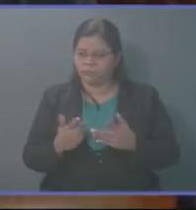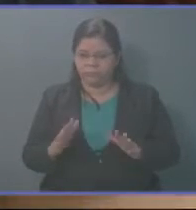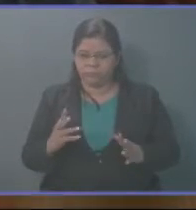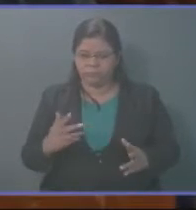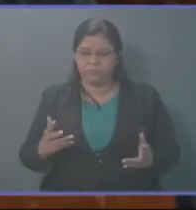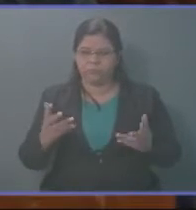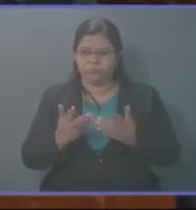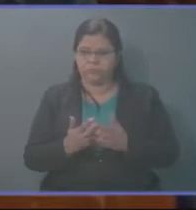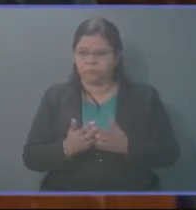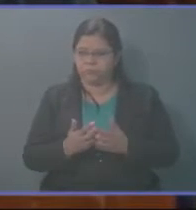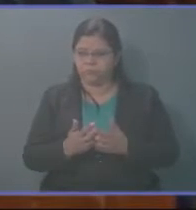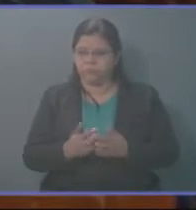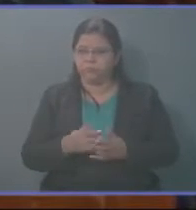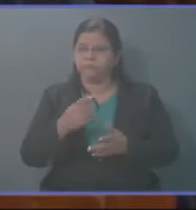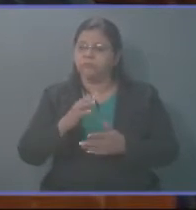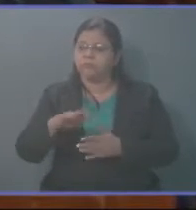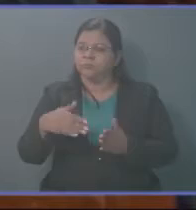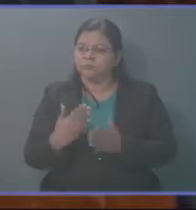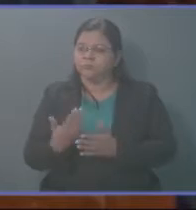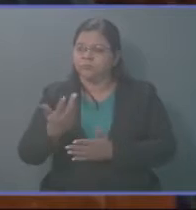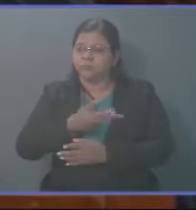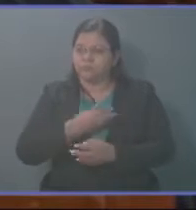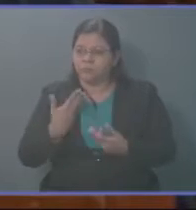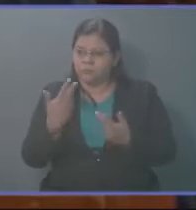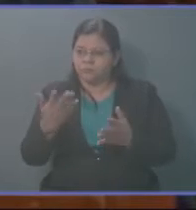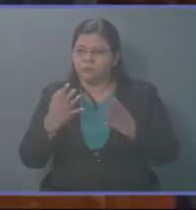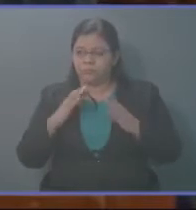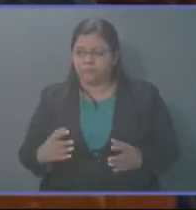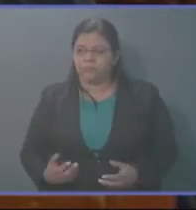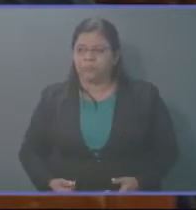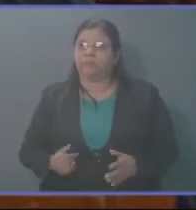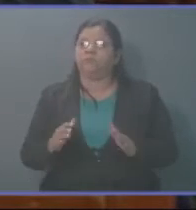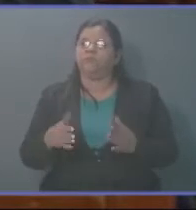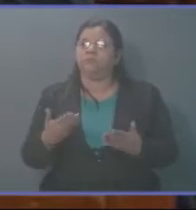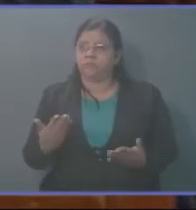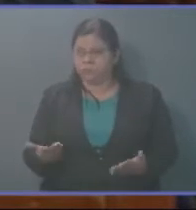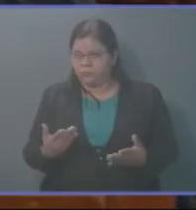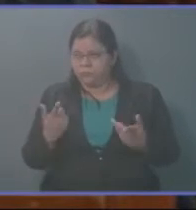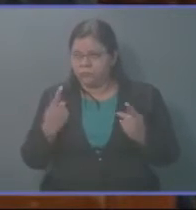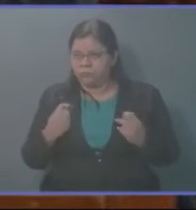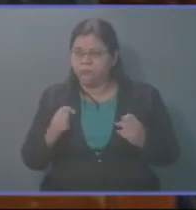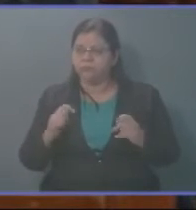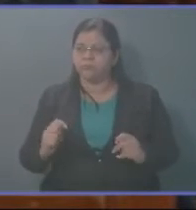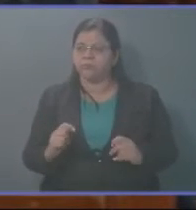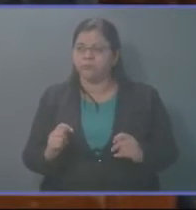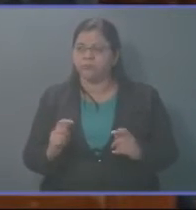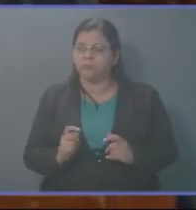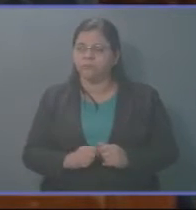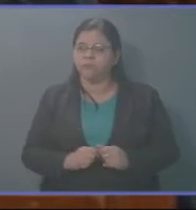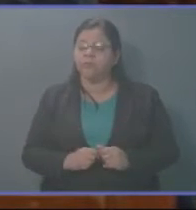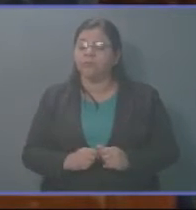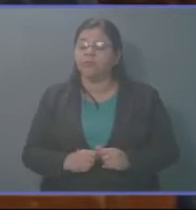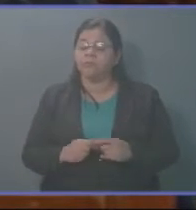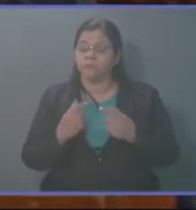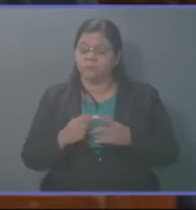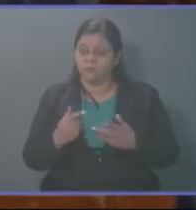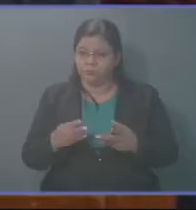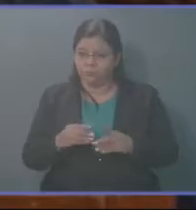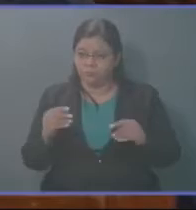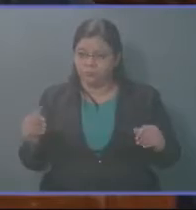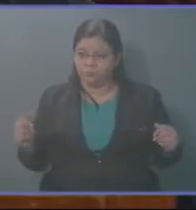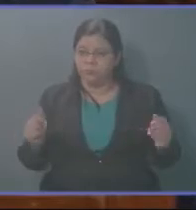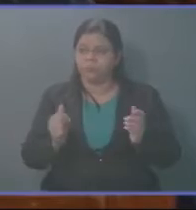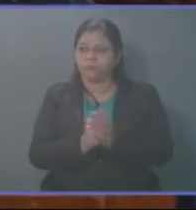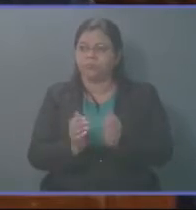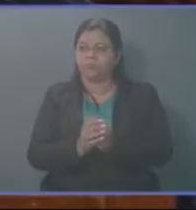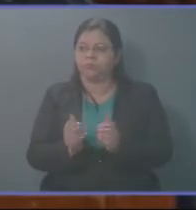las herramientas legales al Ejecutivo para que él trate de rebuscarle los problemas. Aquí